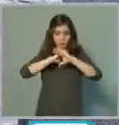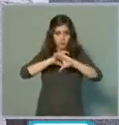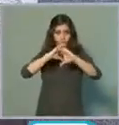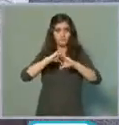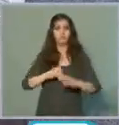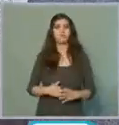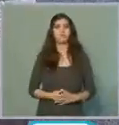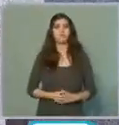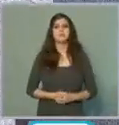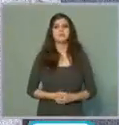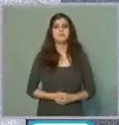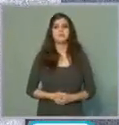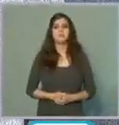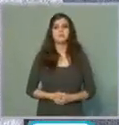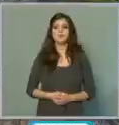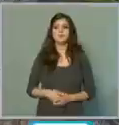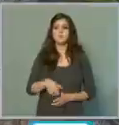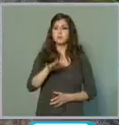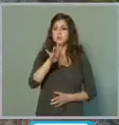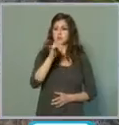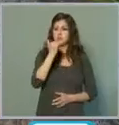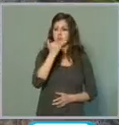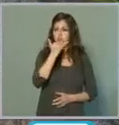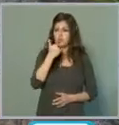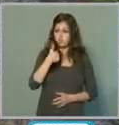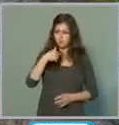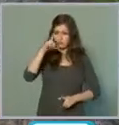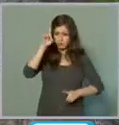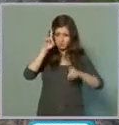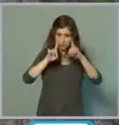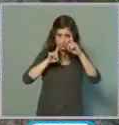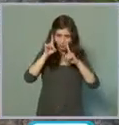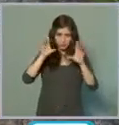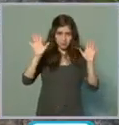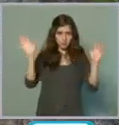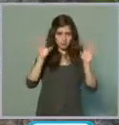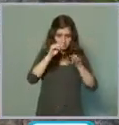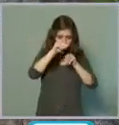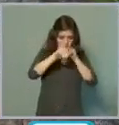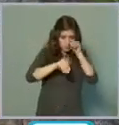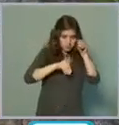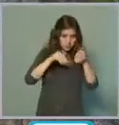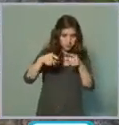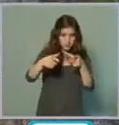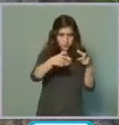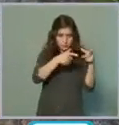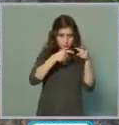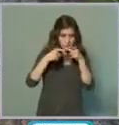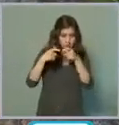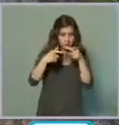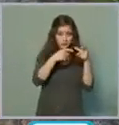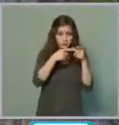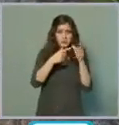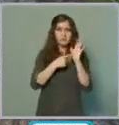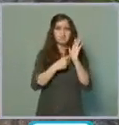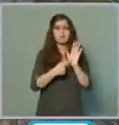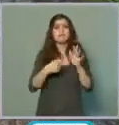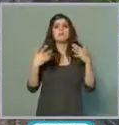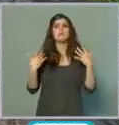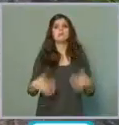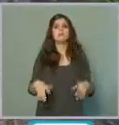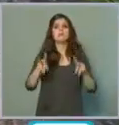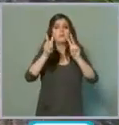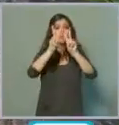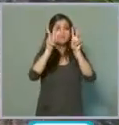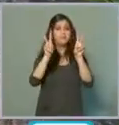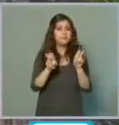bueno, yo siempre he tenido esa duda. Cuando sacan un material discográfico, cuando lo producen, cuando lo crean, definitivamente es una obra. ¿Cuál de los temas es